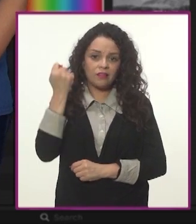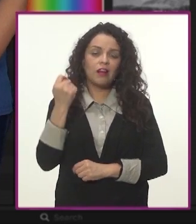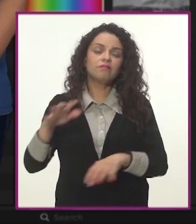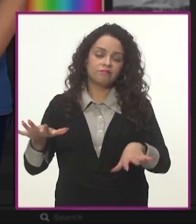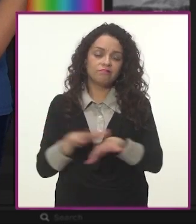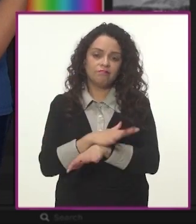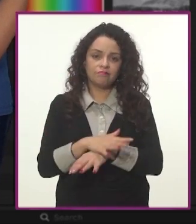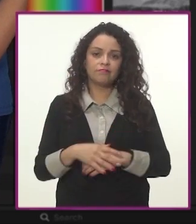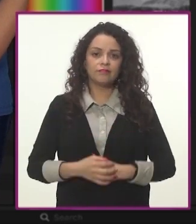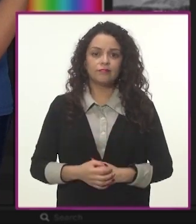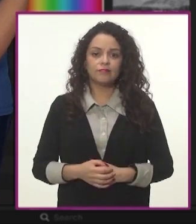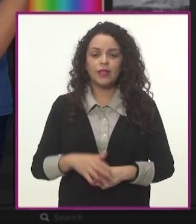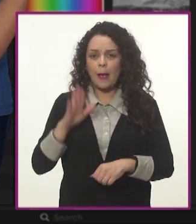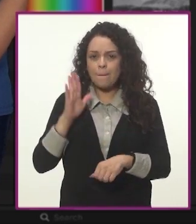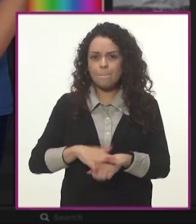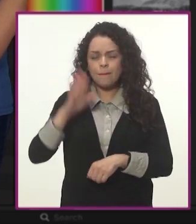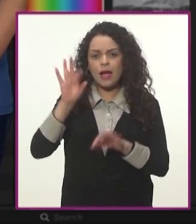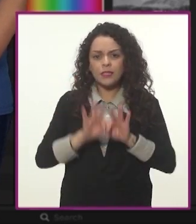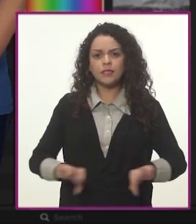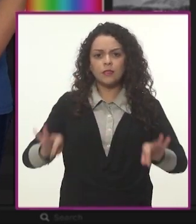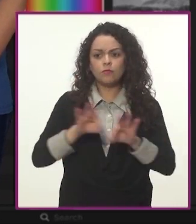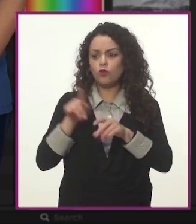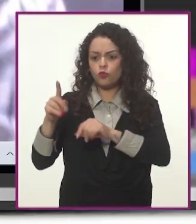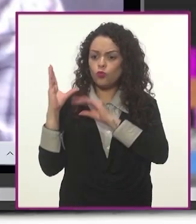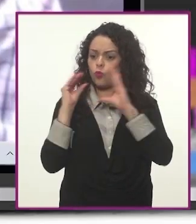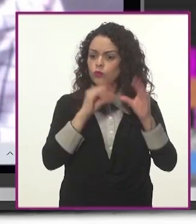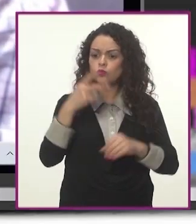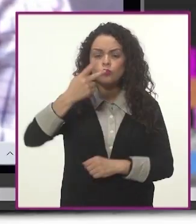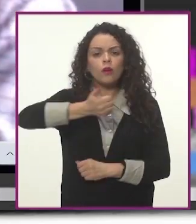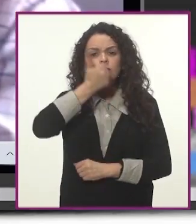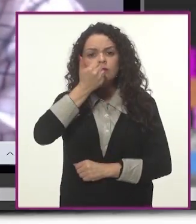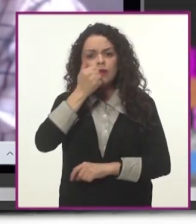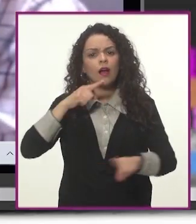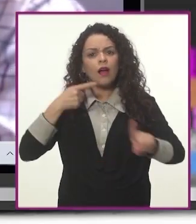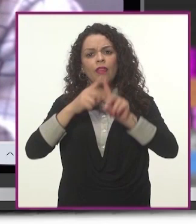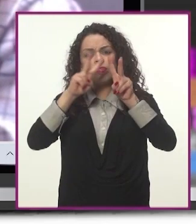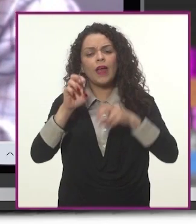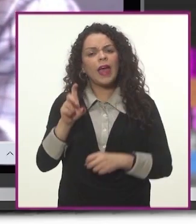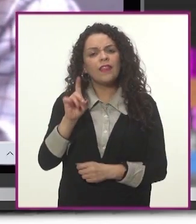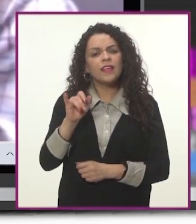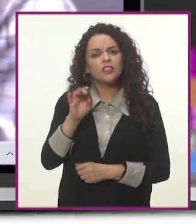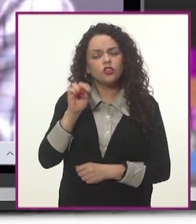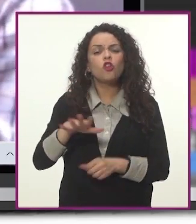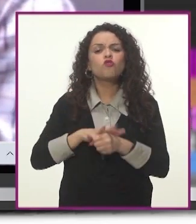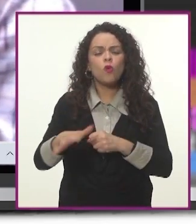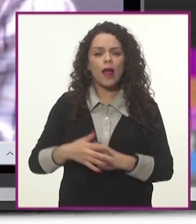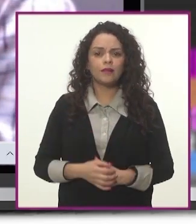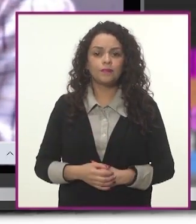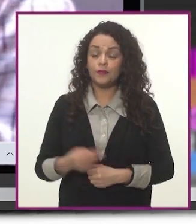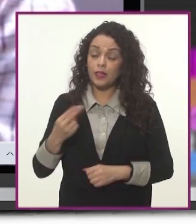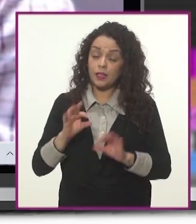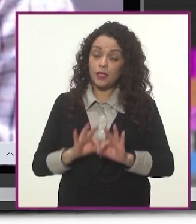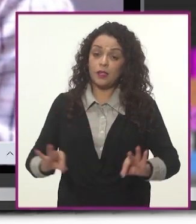teóricos más importantes de la edición que enseñas a tus alumnos? Una primera cosa que hay que enseñarle al alumno es que la técnica es lo más sencillo de